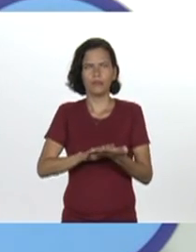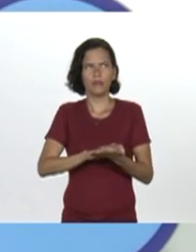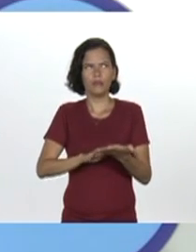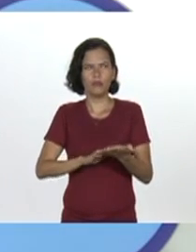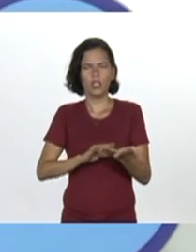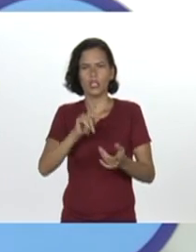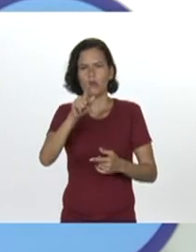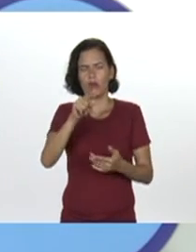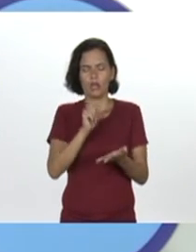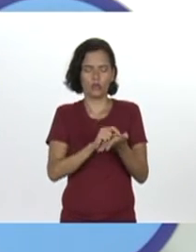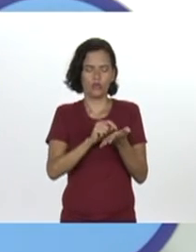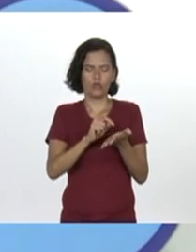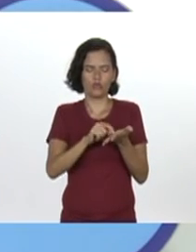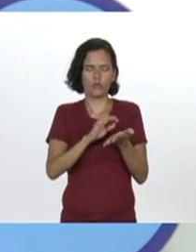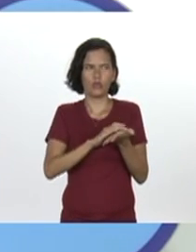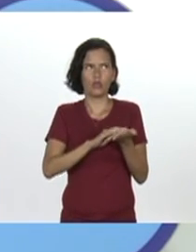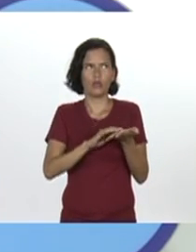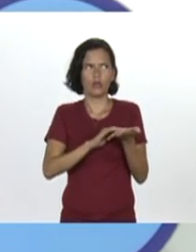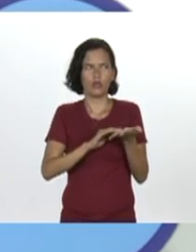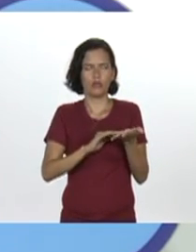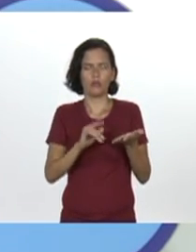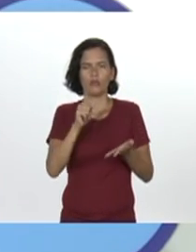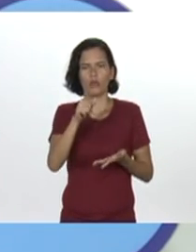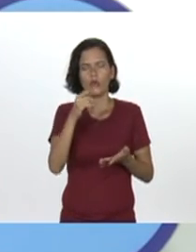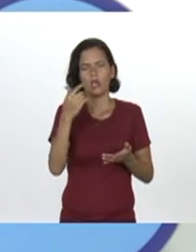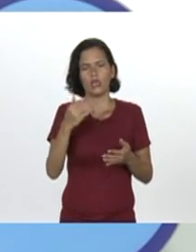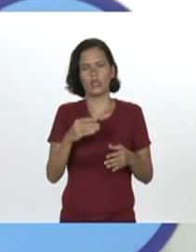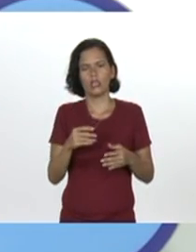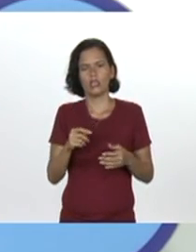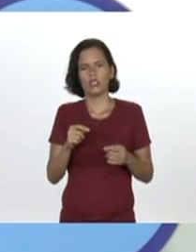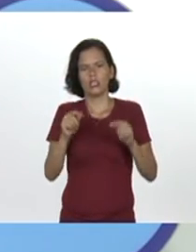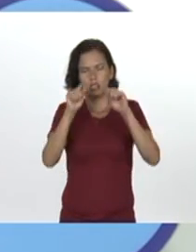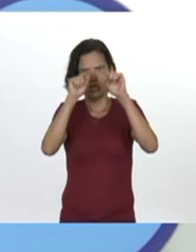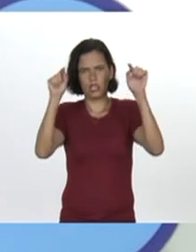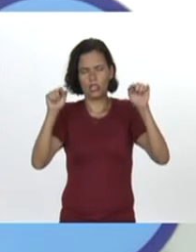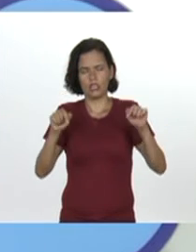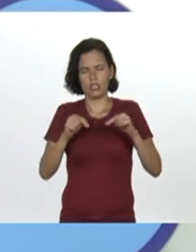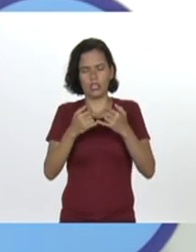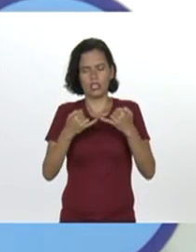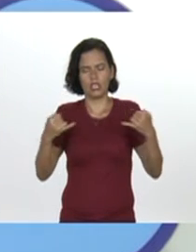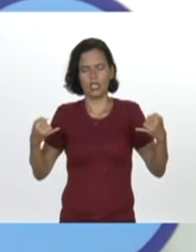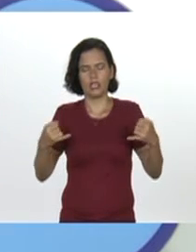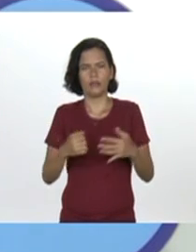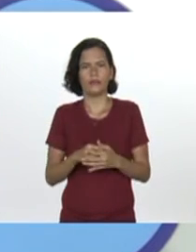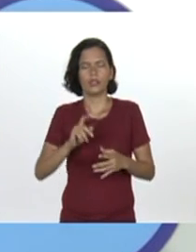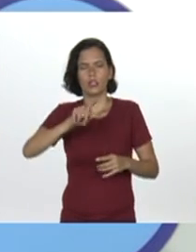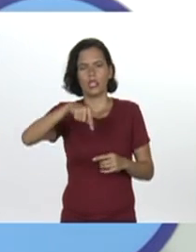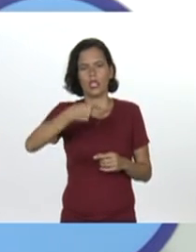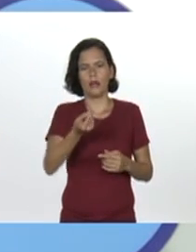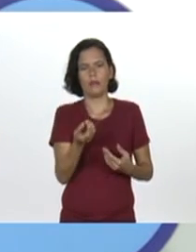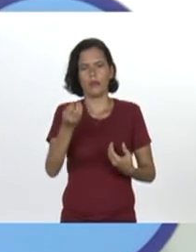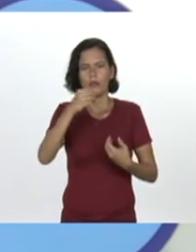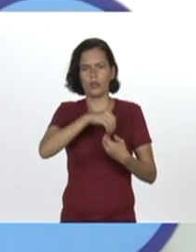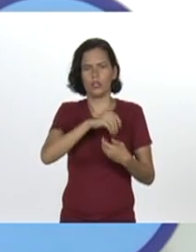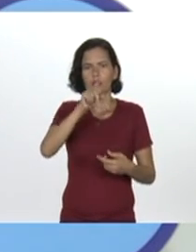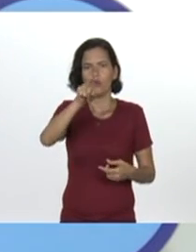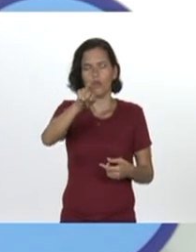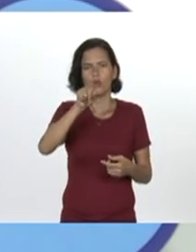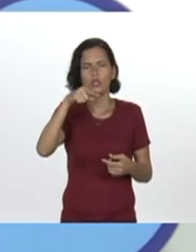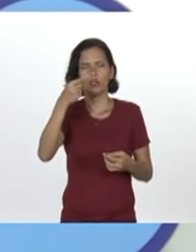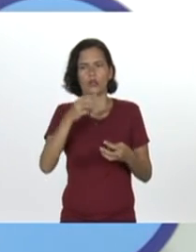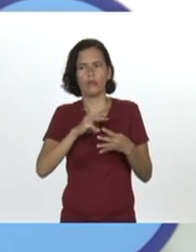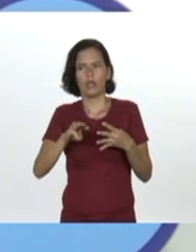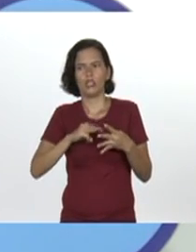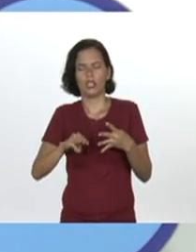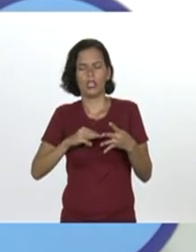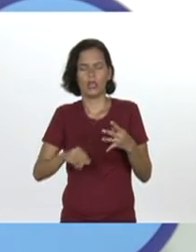van a ir con su punzón, pueden ir pespunteando y delineando esa línea y luego entonces agregamos uno de esos